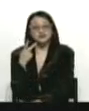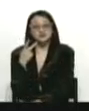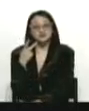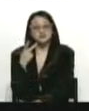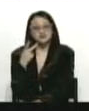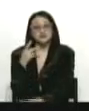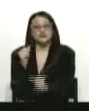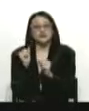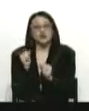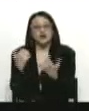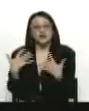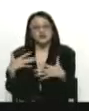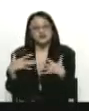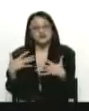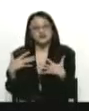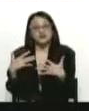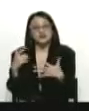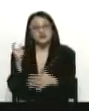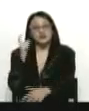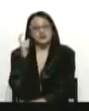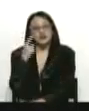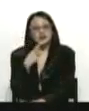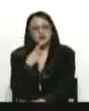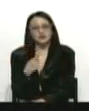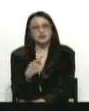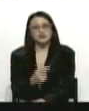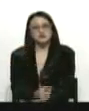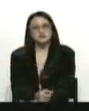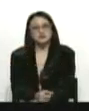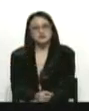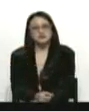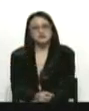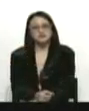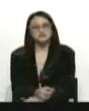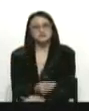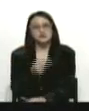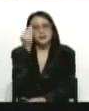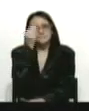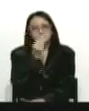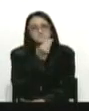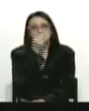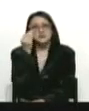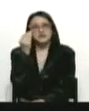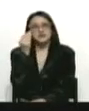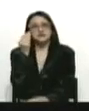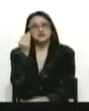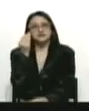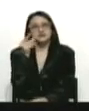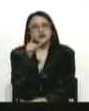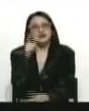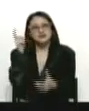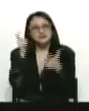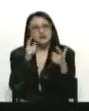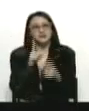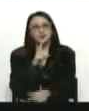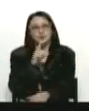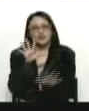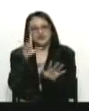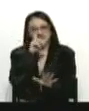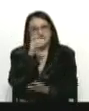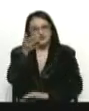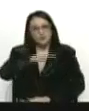pues en estos días, lo decía, en una misa que hicimos en homenaje al comandante Chávez cuando se cumplieron 10 años